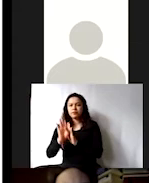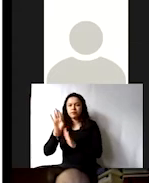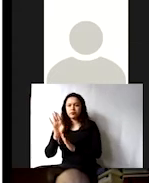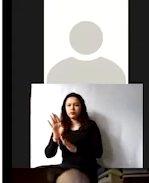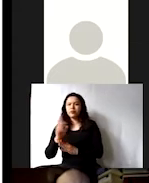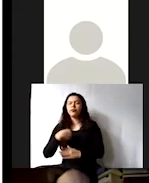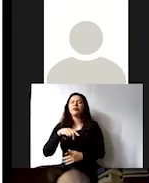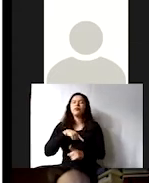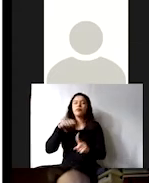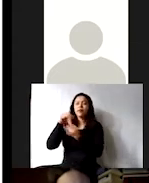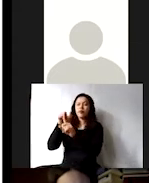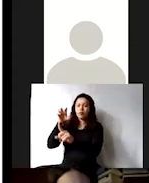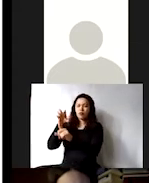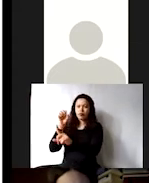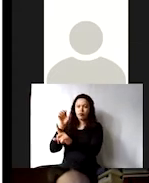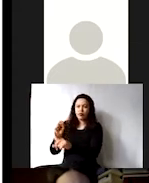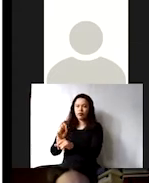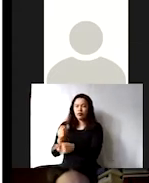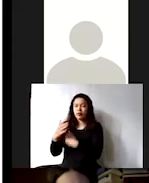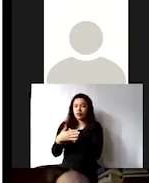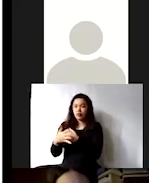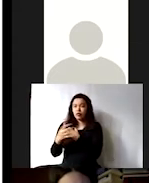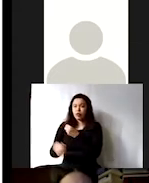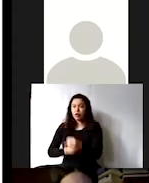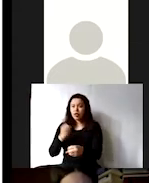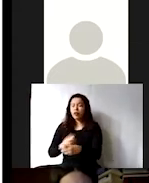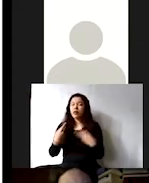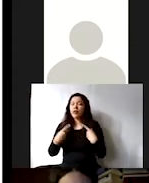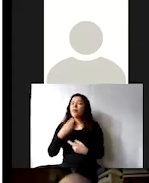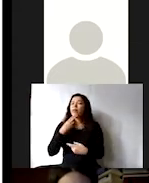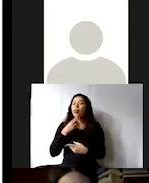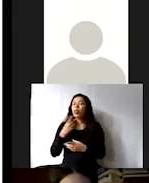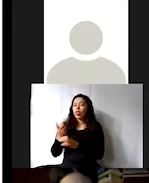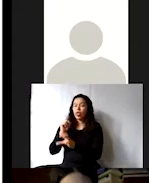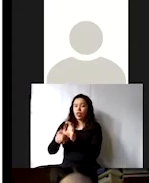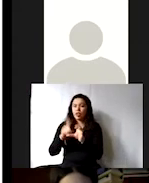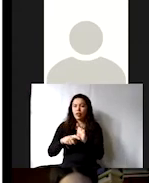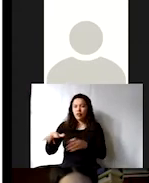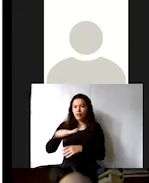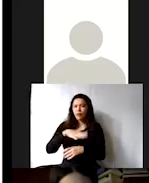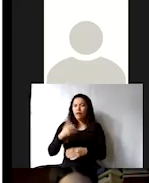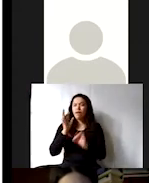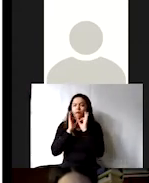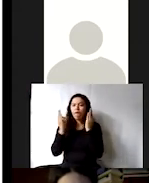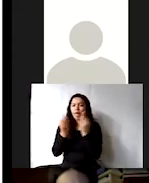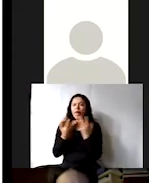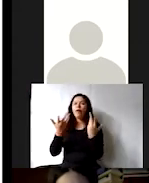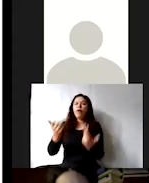poniendo metas que para ciertos años cierta cantidad de usuarios usen el sitio de cierta manera o aprovechen